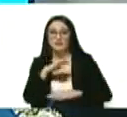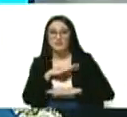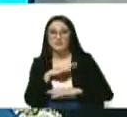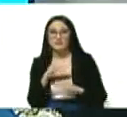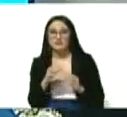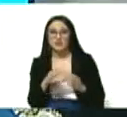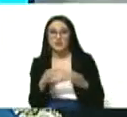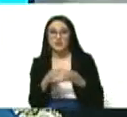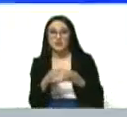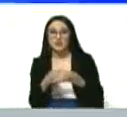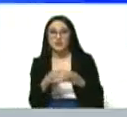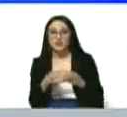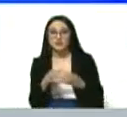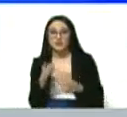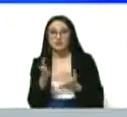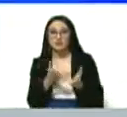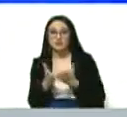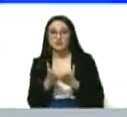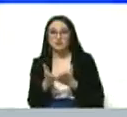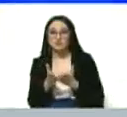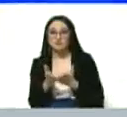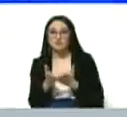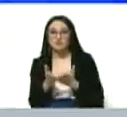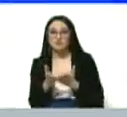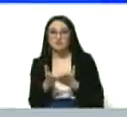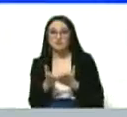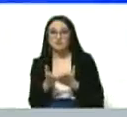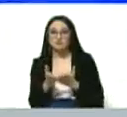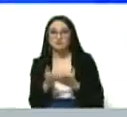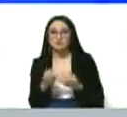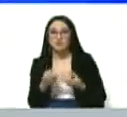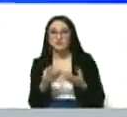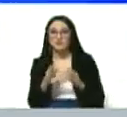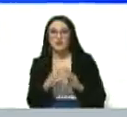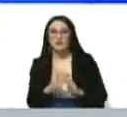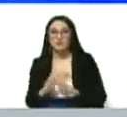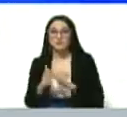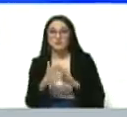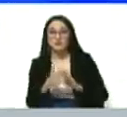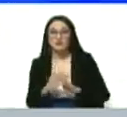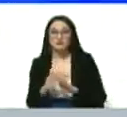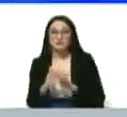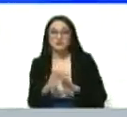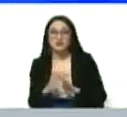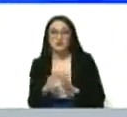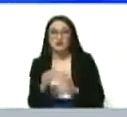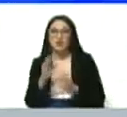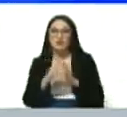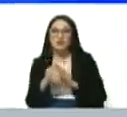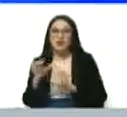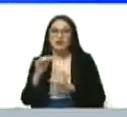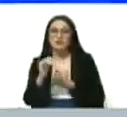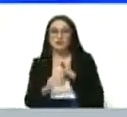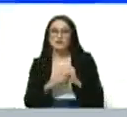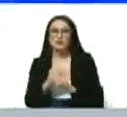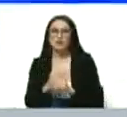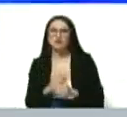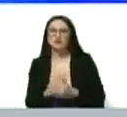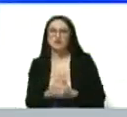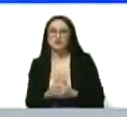colectivo. Es un servicio que proporcionamos a la comunidad internacional. Y este